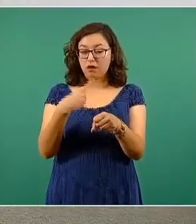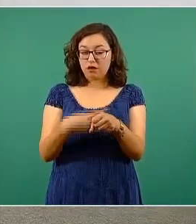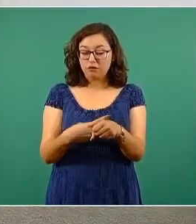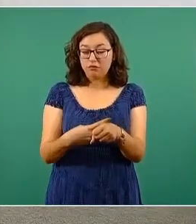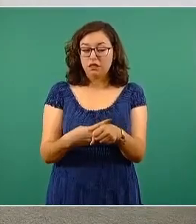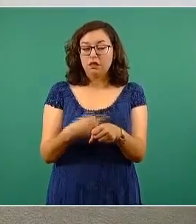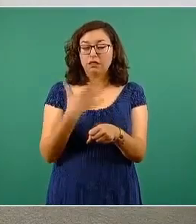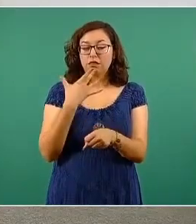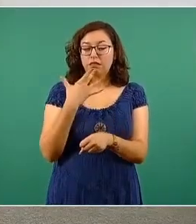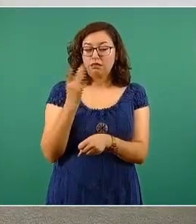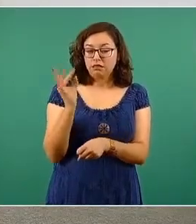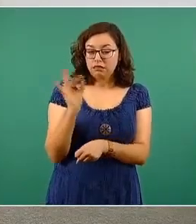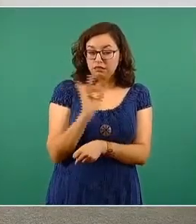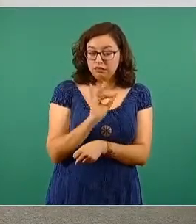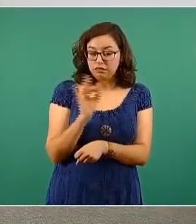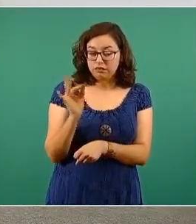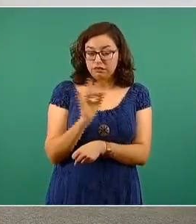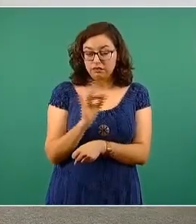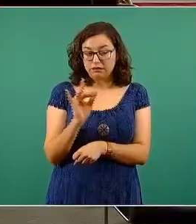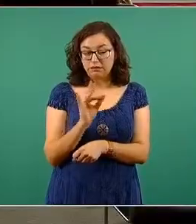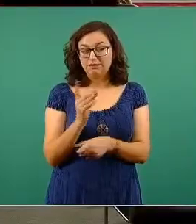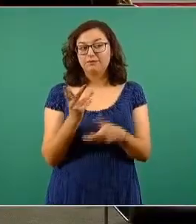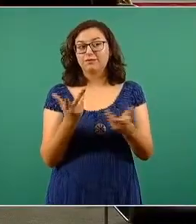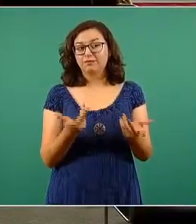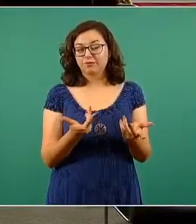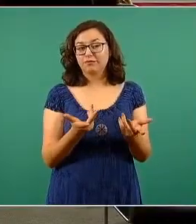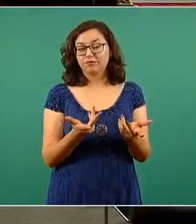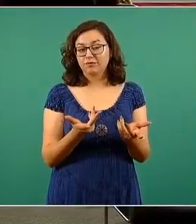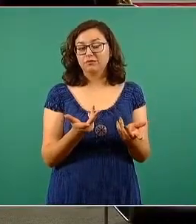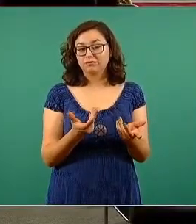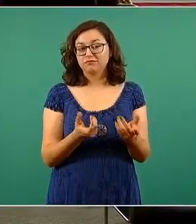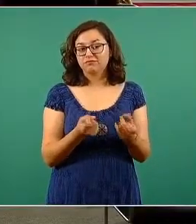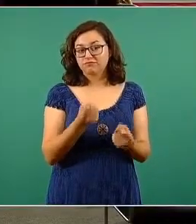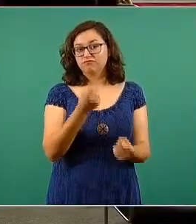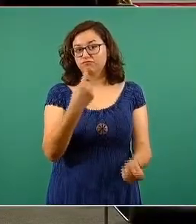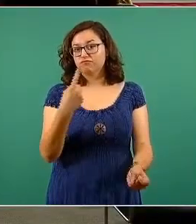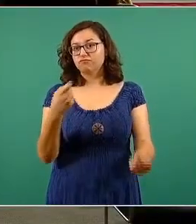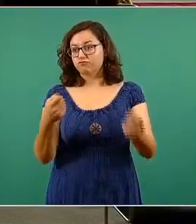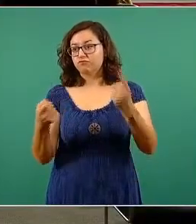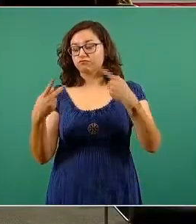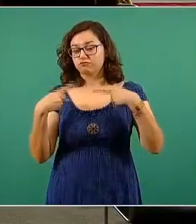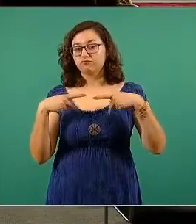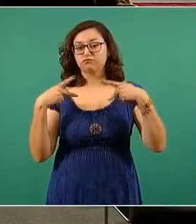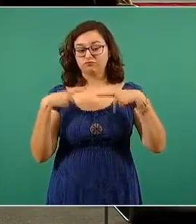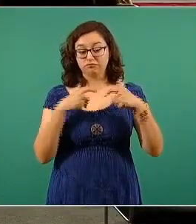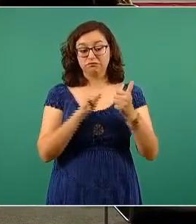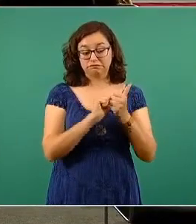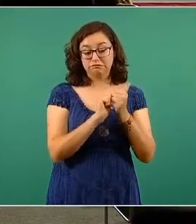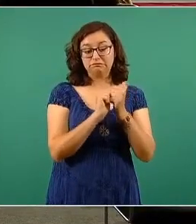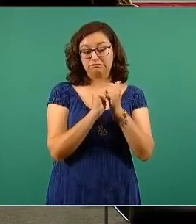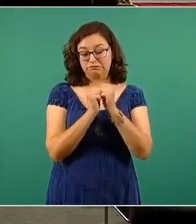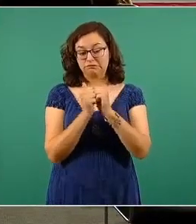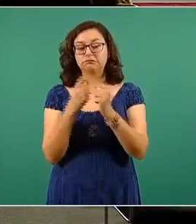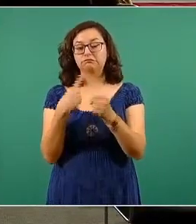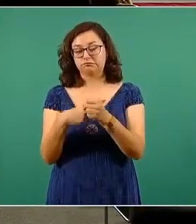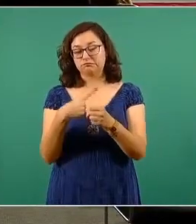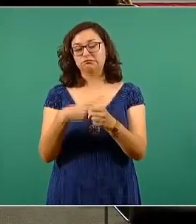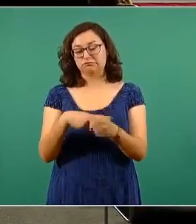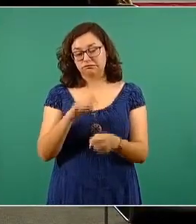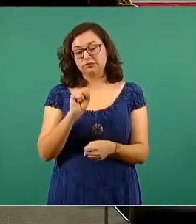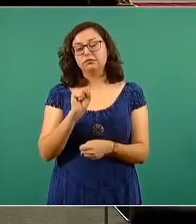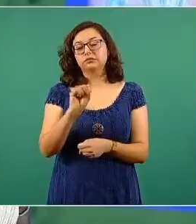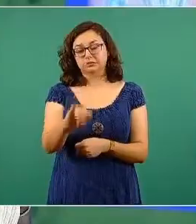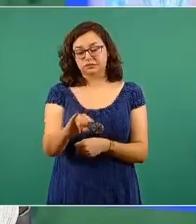que, dependiendo de cada una de las vacunas, todavía hay una proporción de personas que podría desarrollar signos y síntomas, es decir,